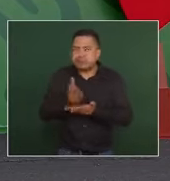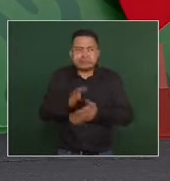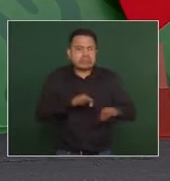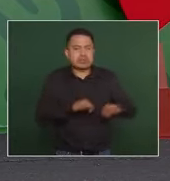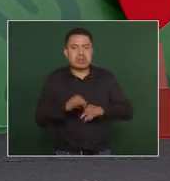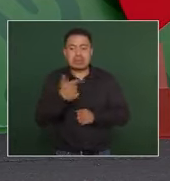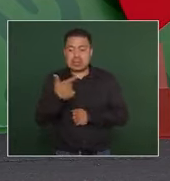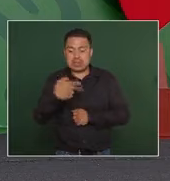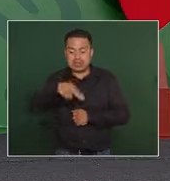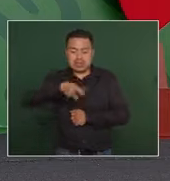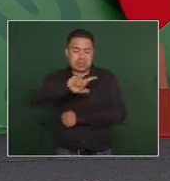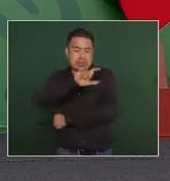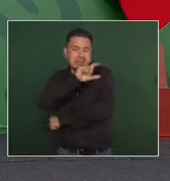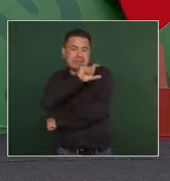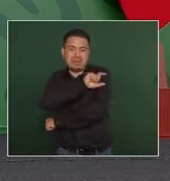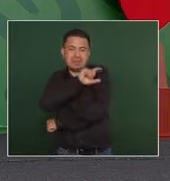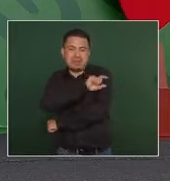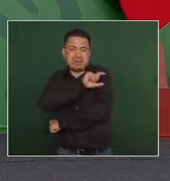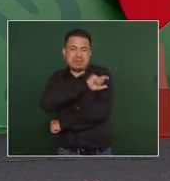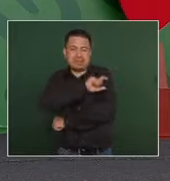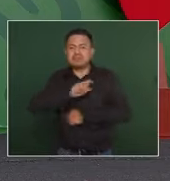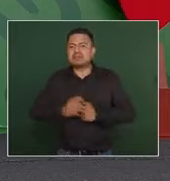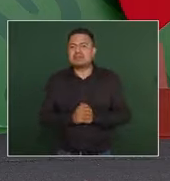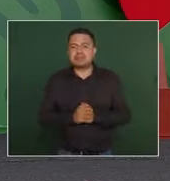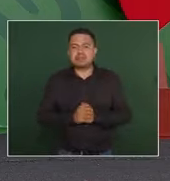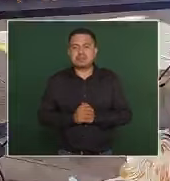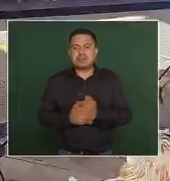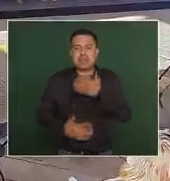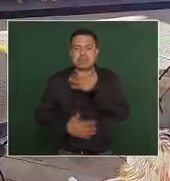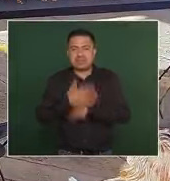6,840. Y de la Guardia Nacional,